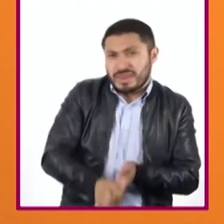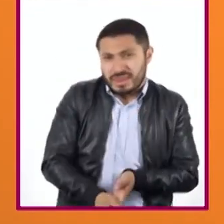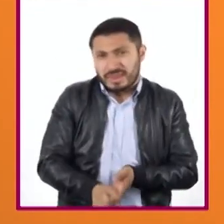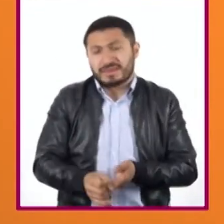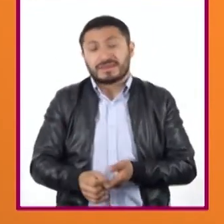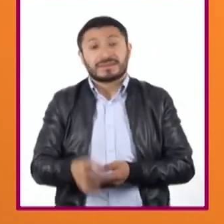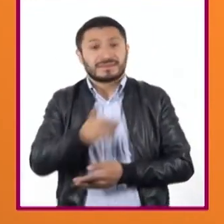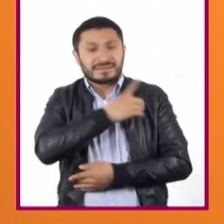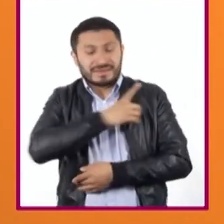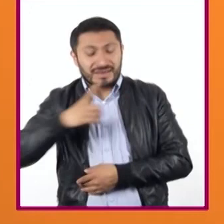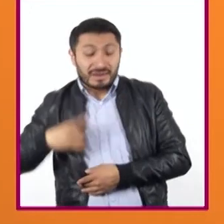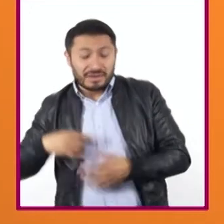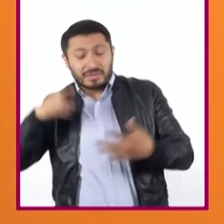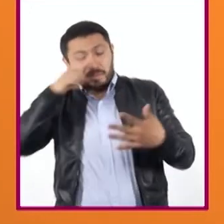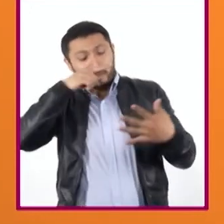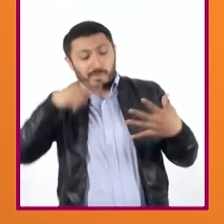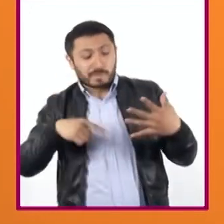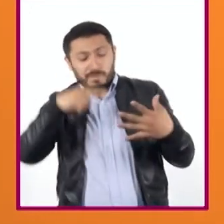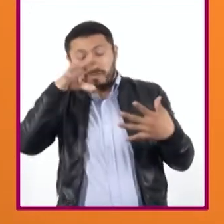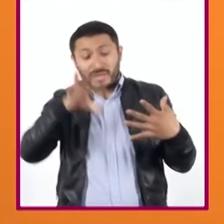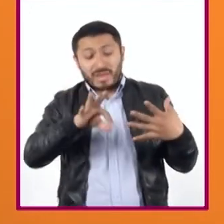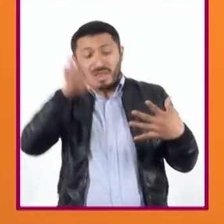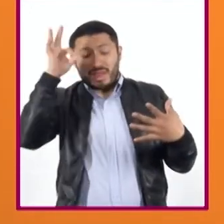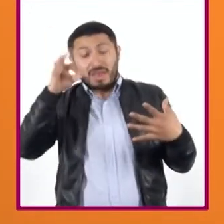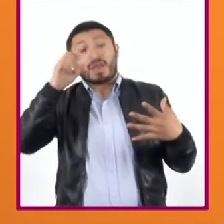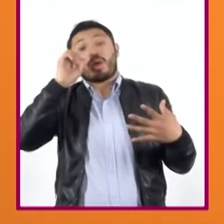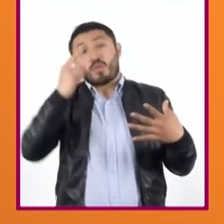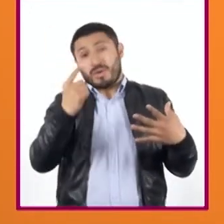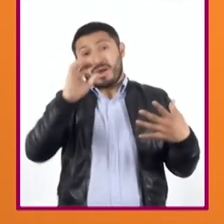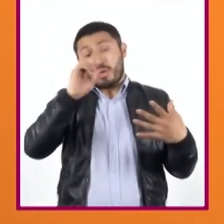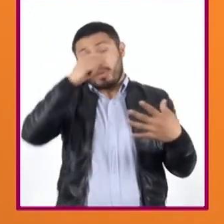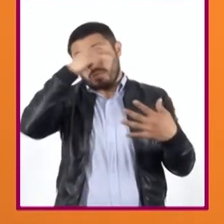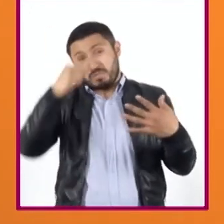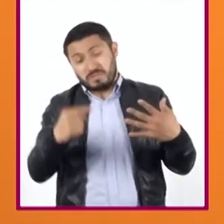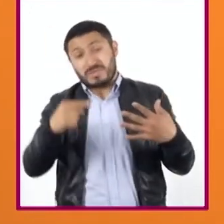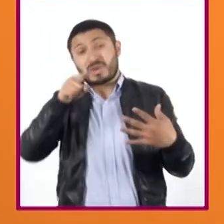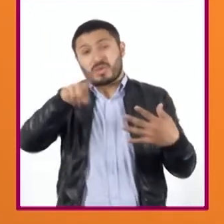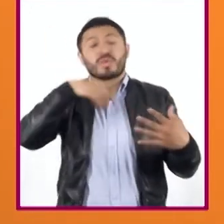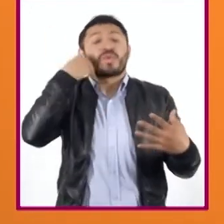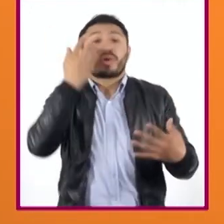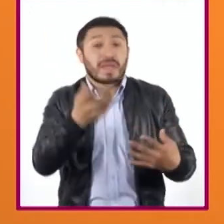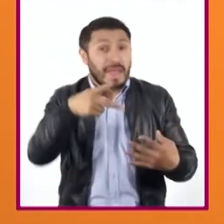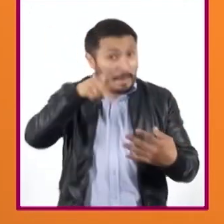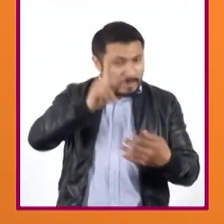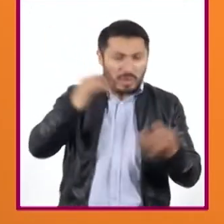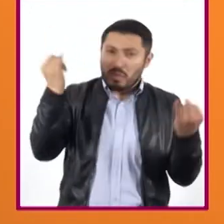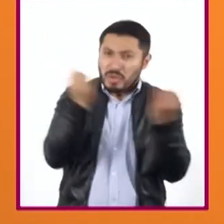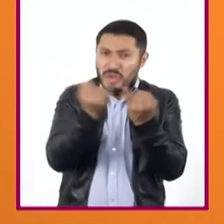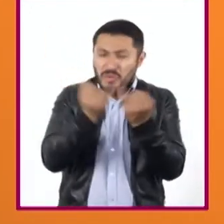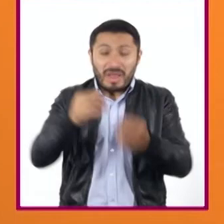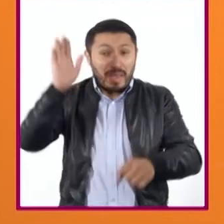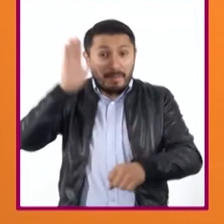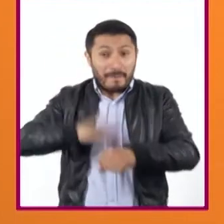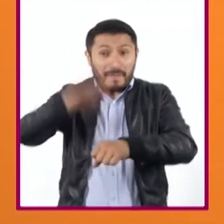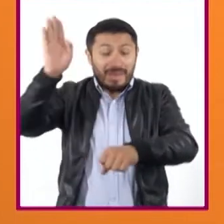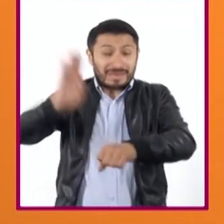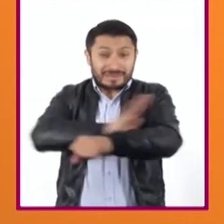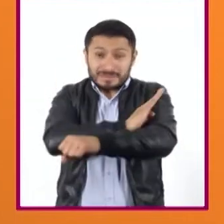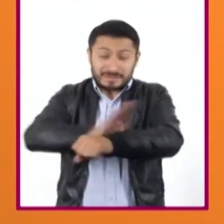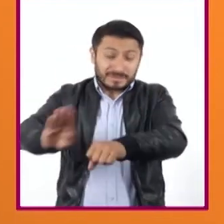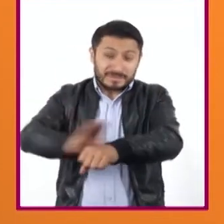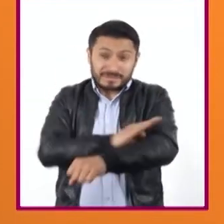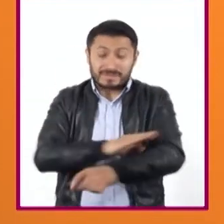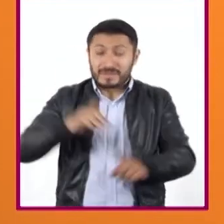solo debemos elegir la opción u opciones que queremos, sino también la que más nos conviene, porque le